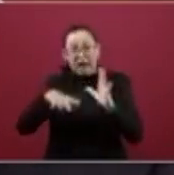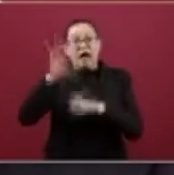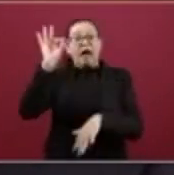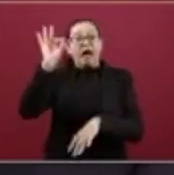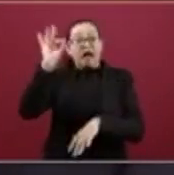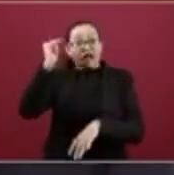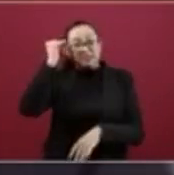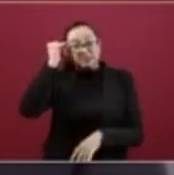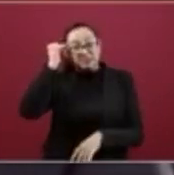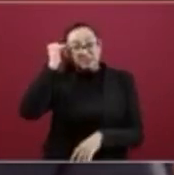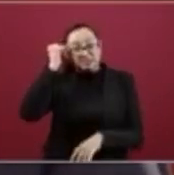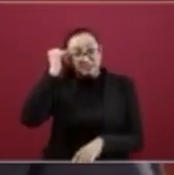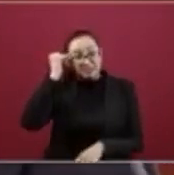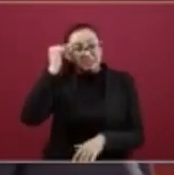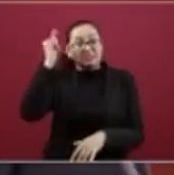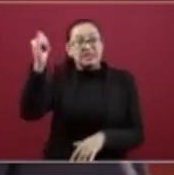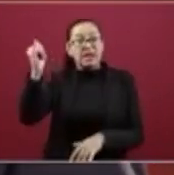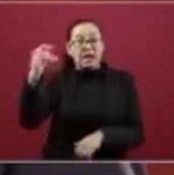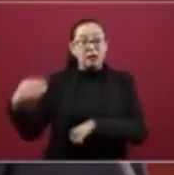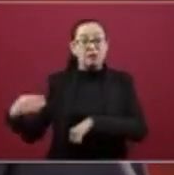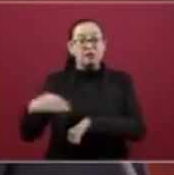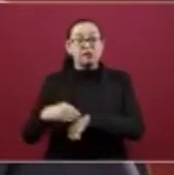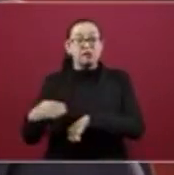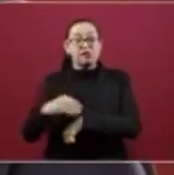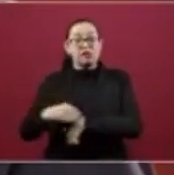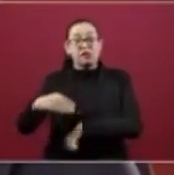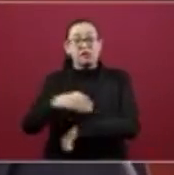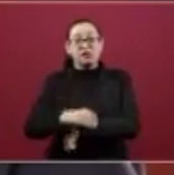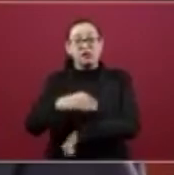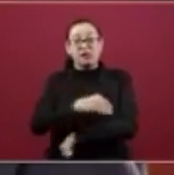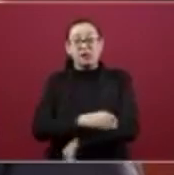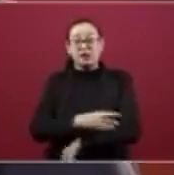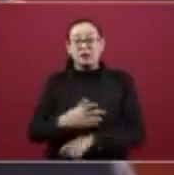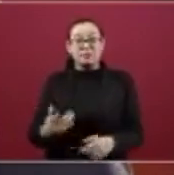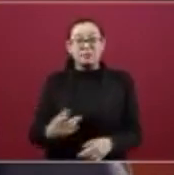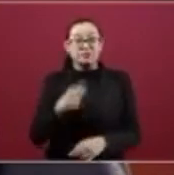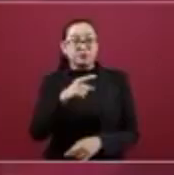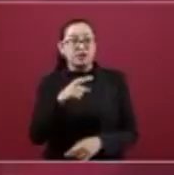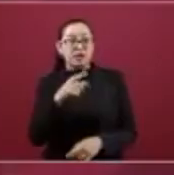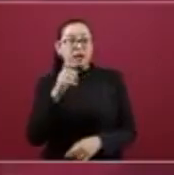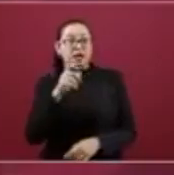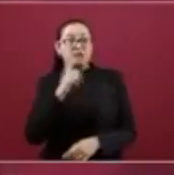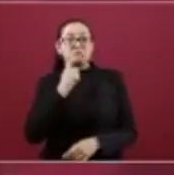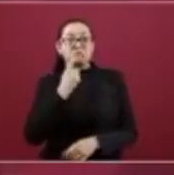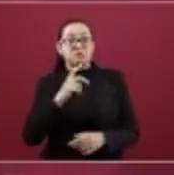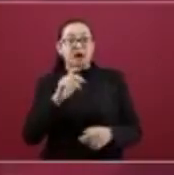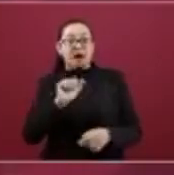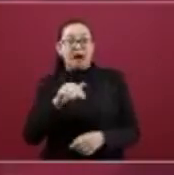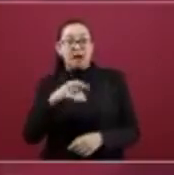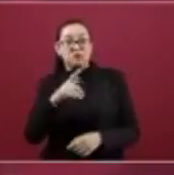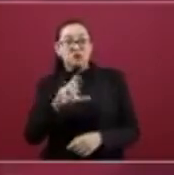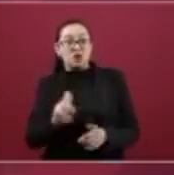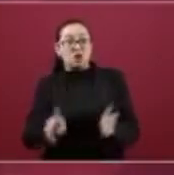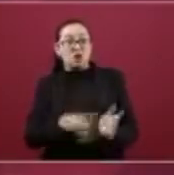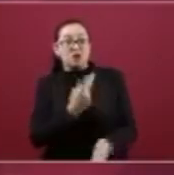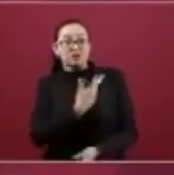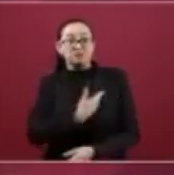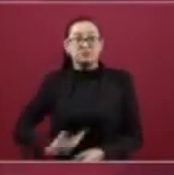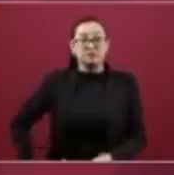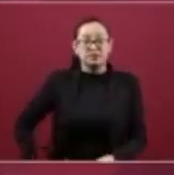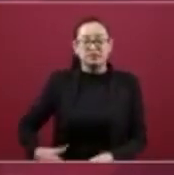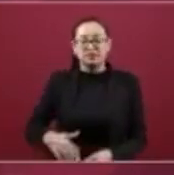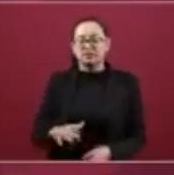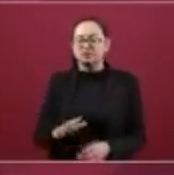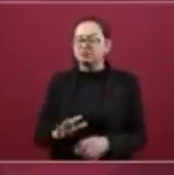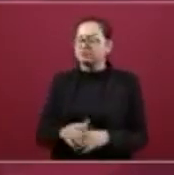como excusa de que quiero reelegirme. Entonces, ya